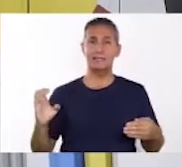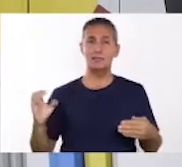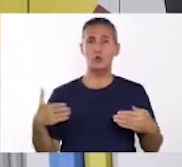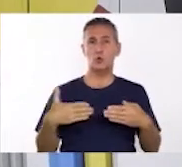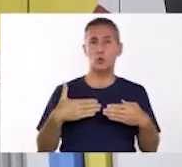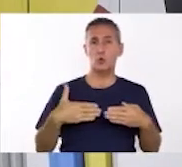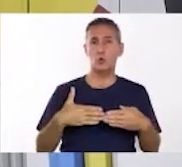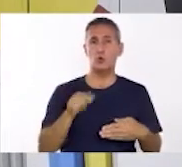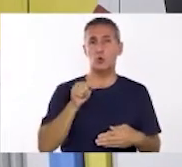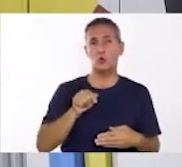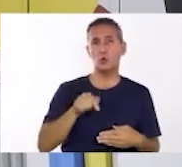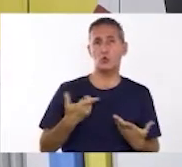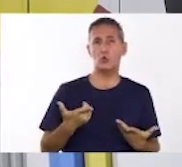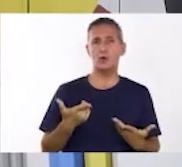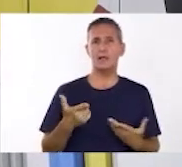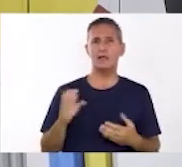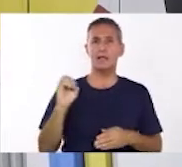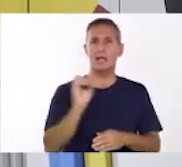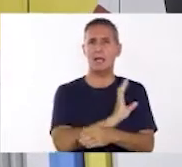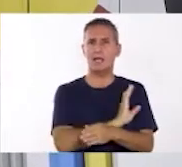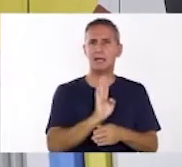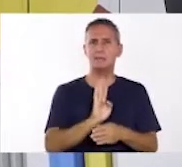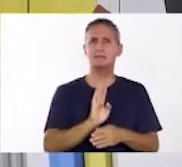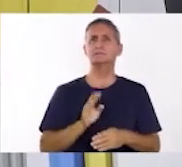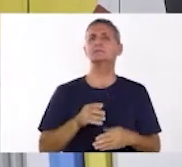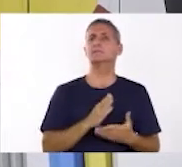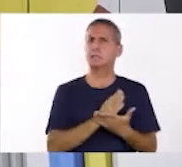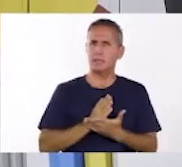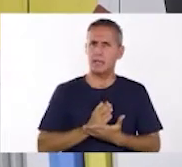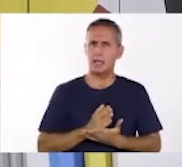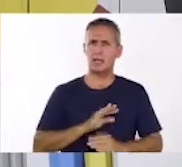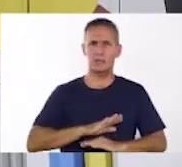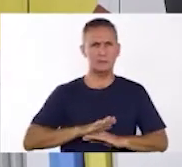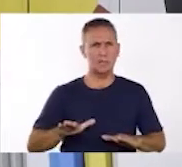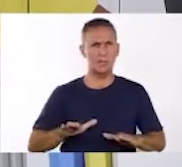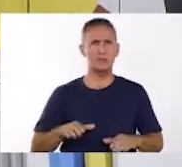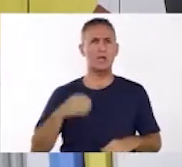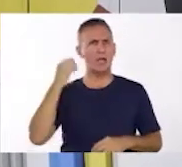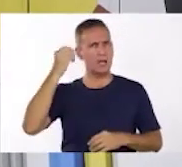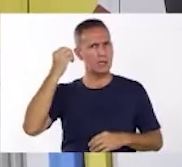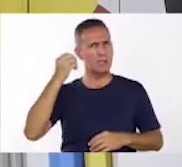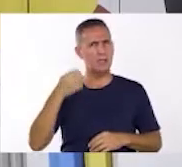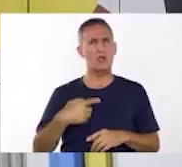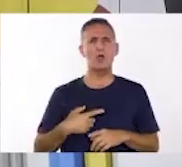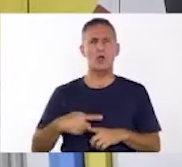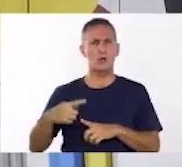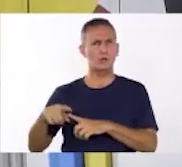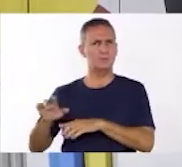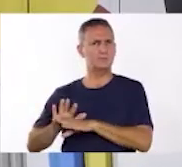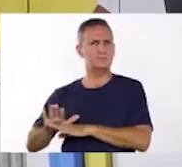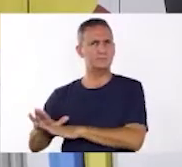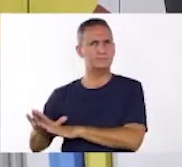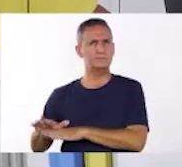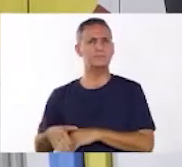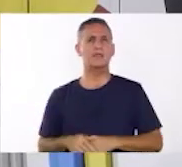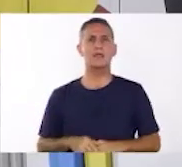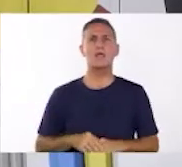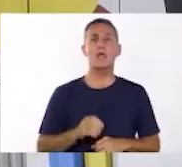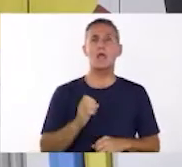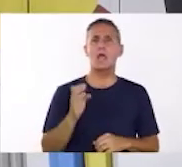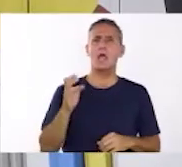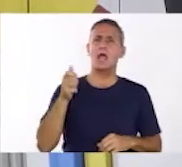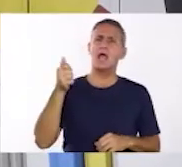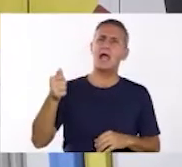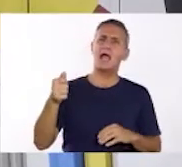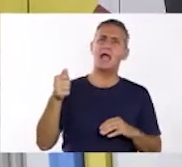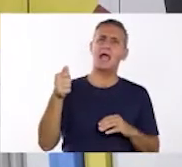con esta obra que ya la hemos analizado en otro momento. Argumento. ¿Cuál